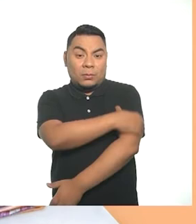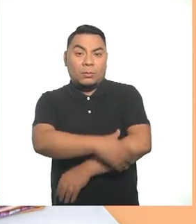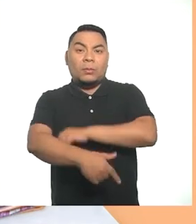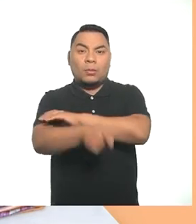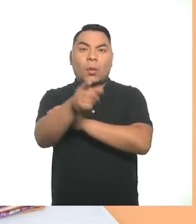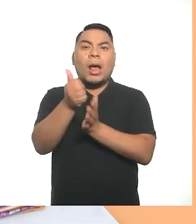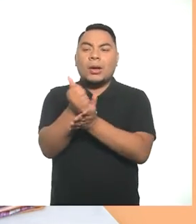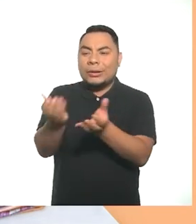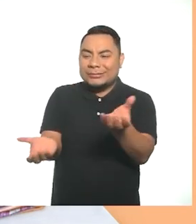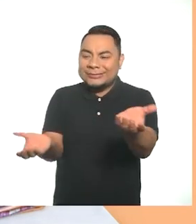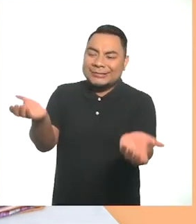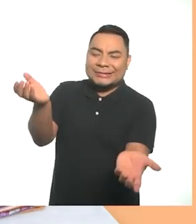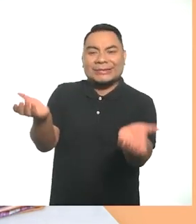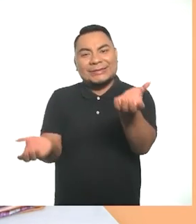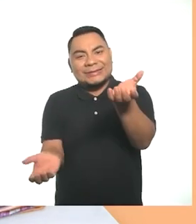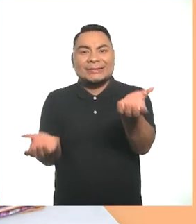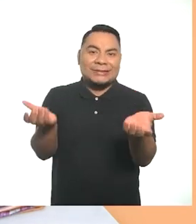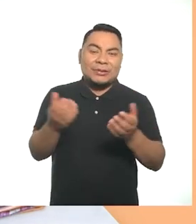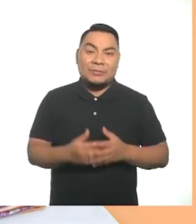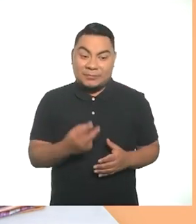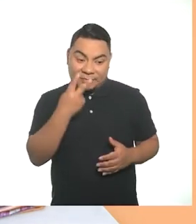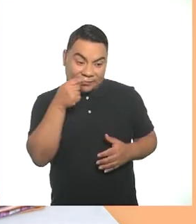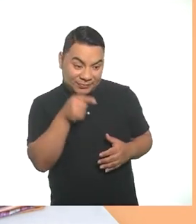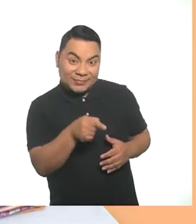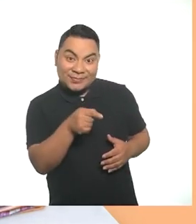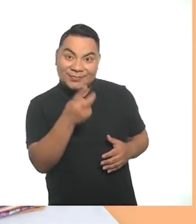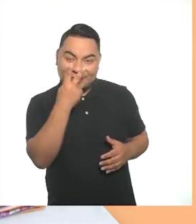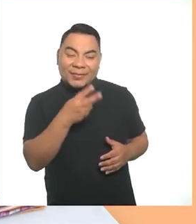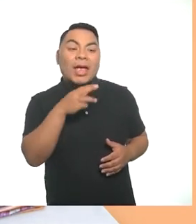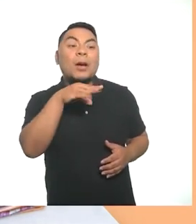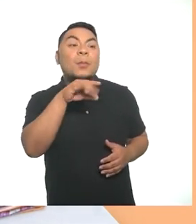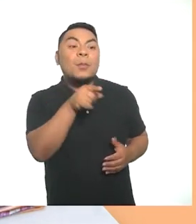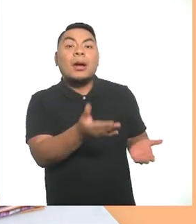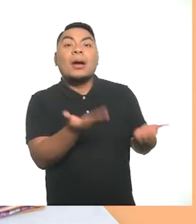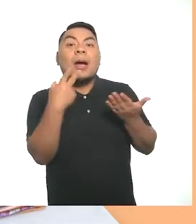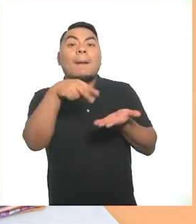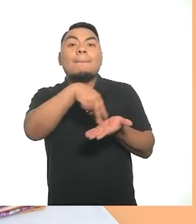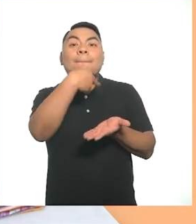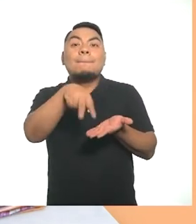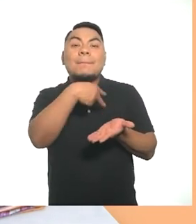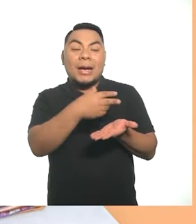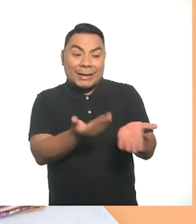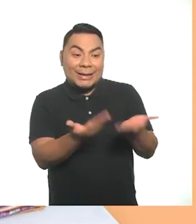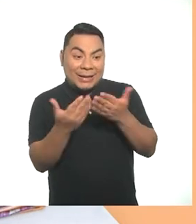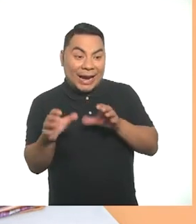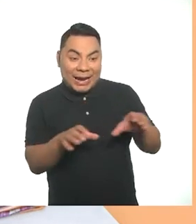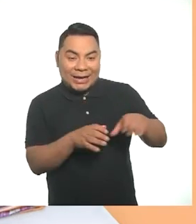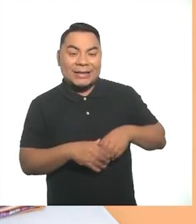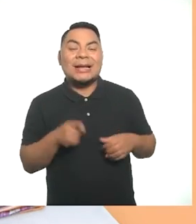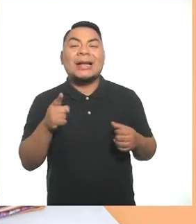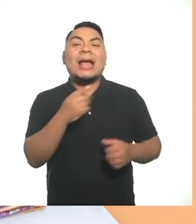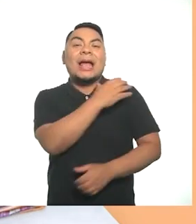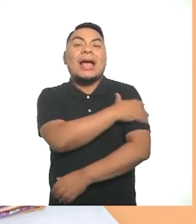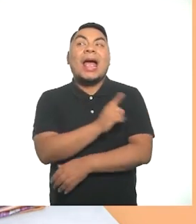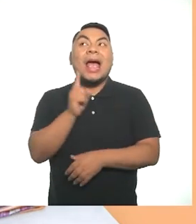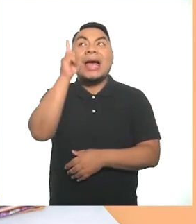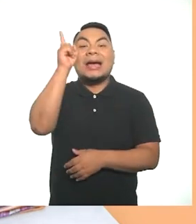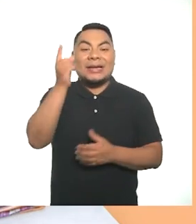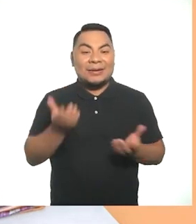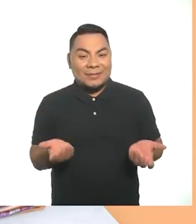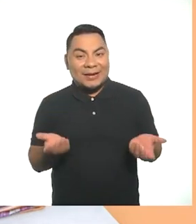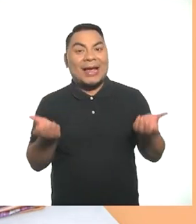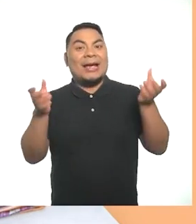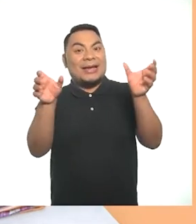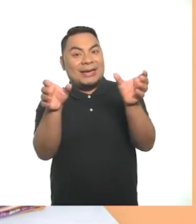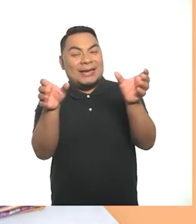sus brazos y piernas. A ver, Memo, vamos a realizar los pasos de baile. Brazos